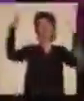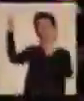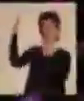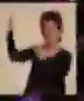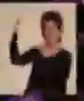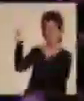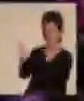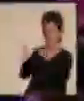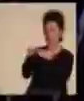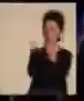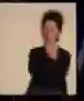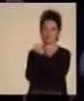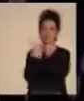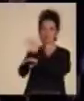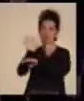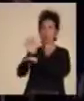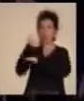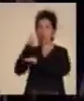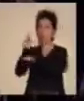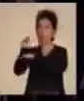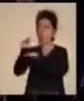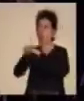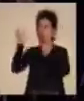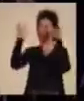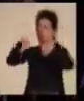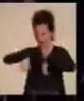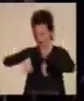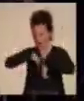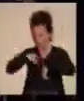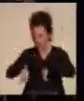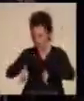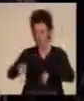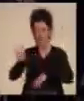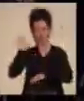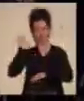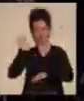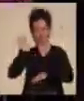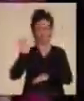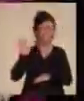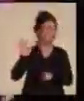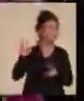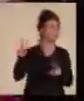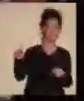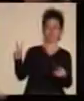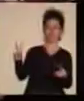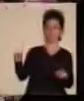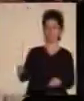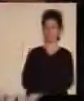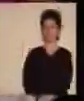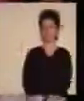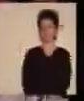Felicidades, Basilona. Cuidado que me tira la grada, ¿eh? Madre mía.